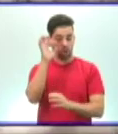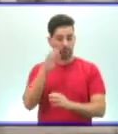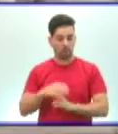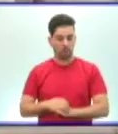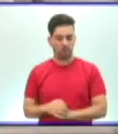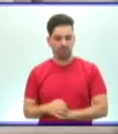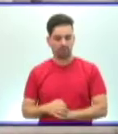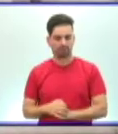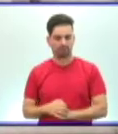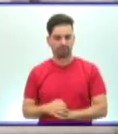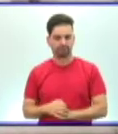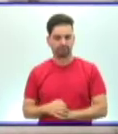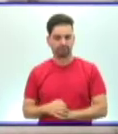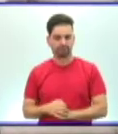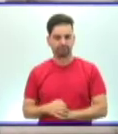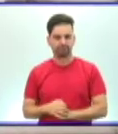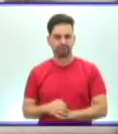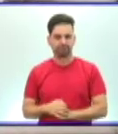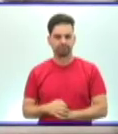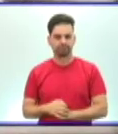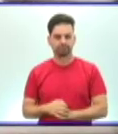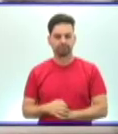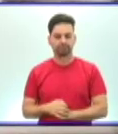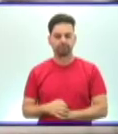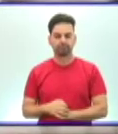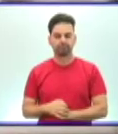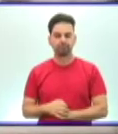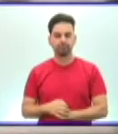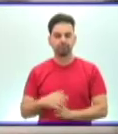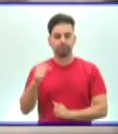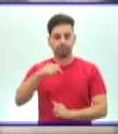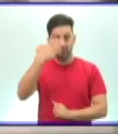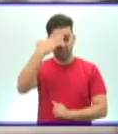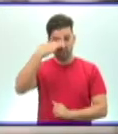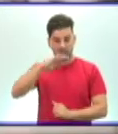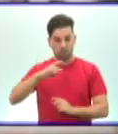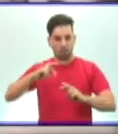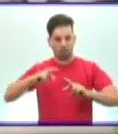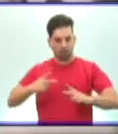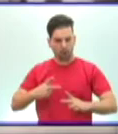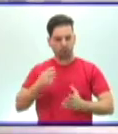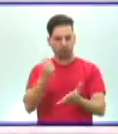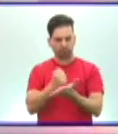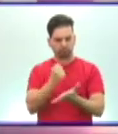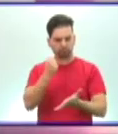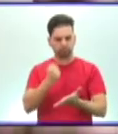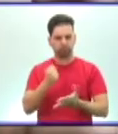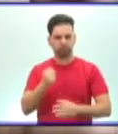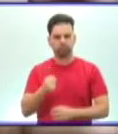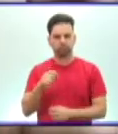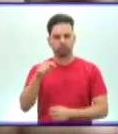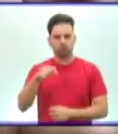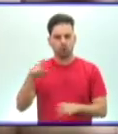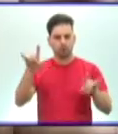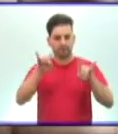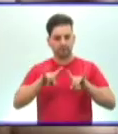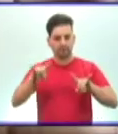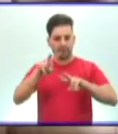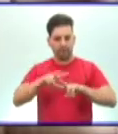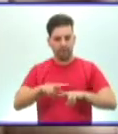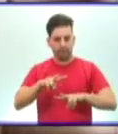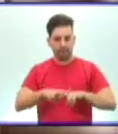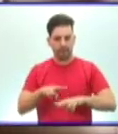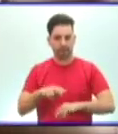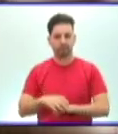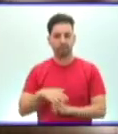Filadelfia. De regreso a Cuba, revalidó su título de medicina en la Universidad de La Habana. En